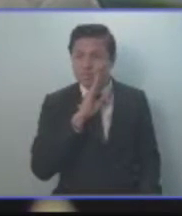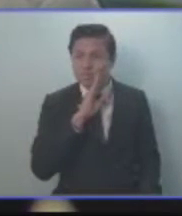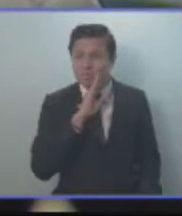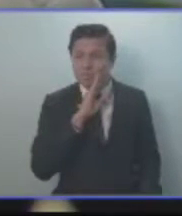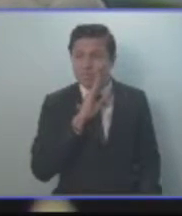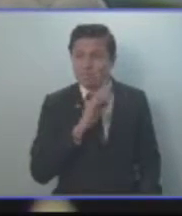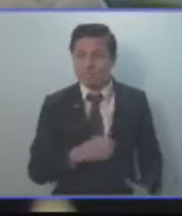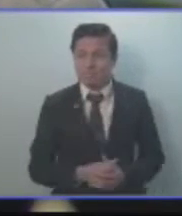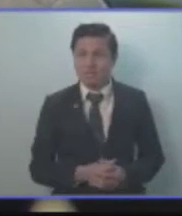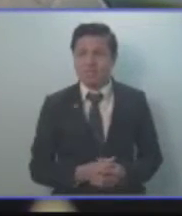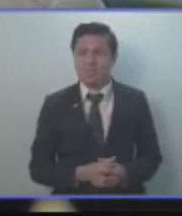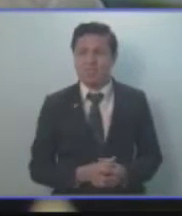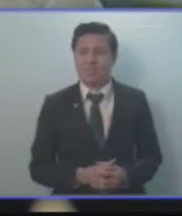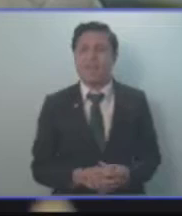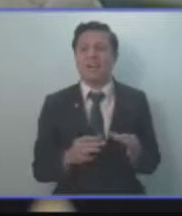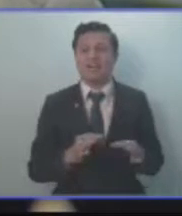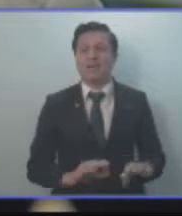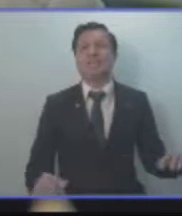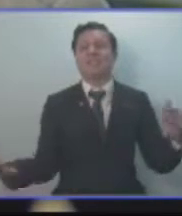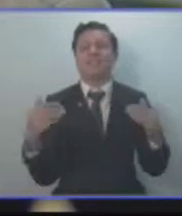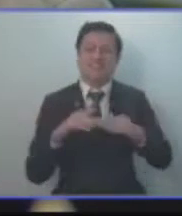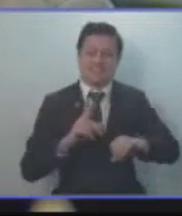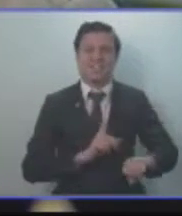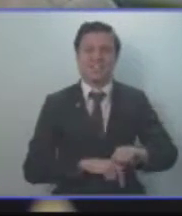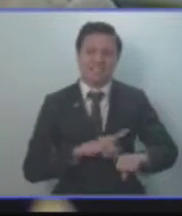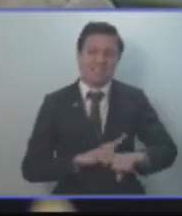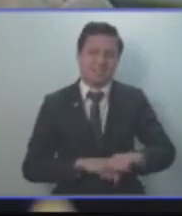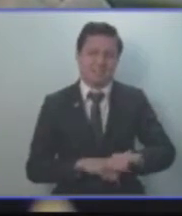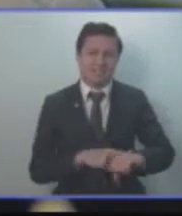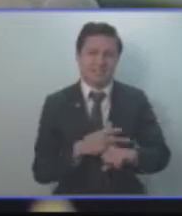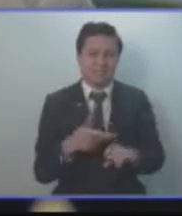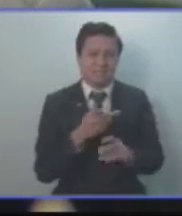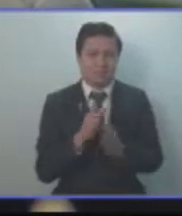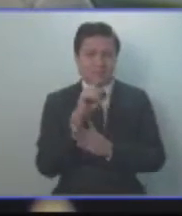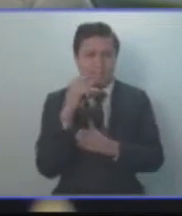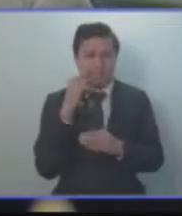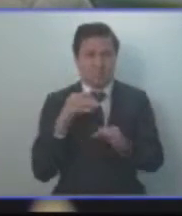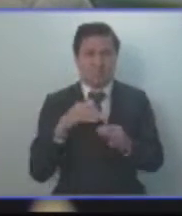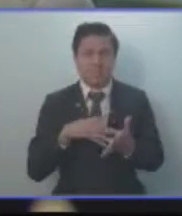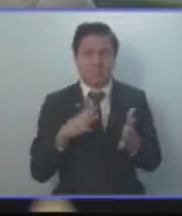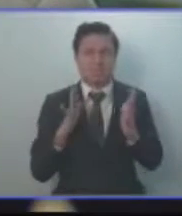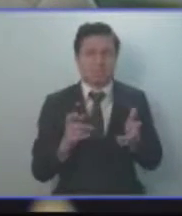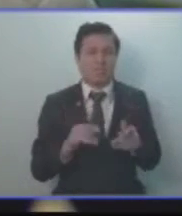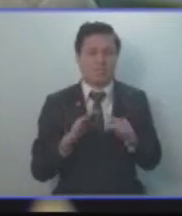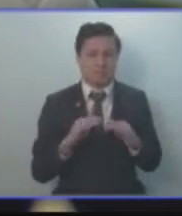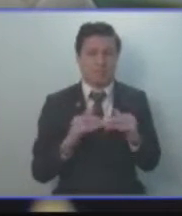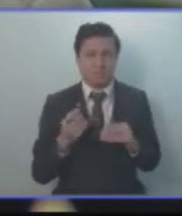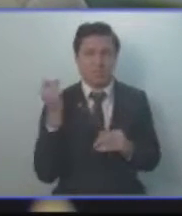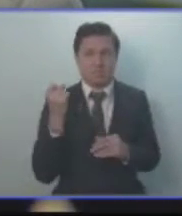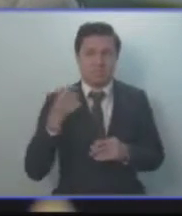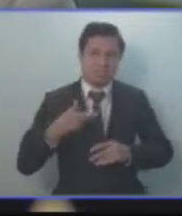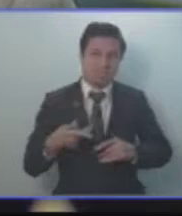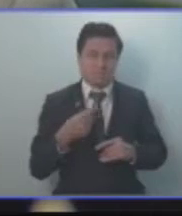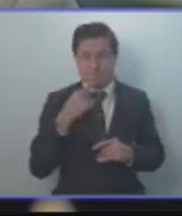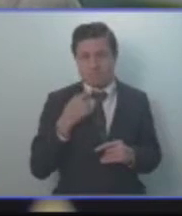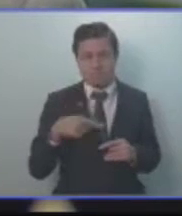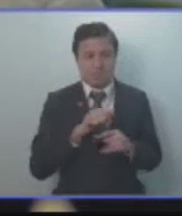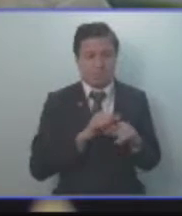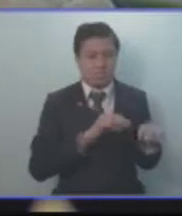nosotros hacemos el llamado a todas las instancias del Estado, pero principalmente al